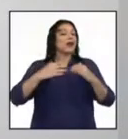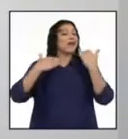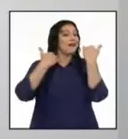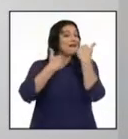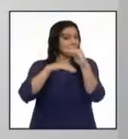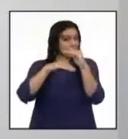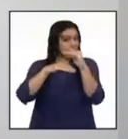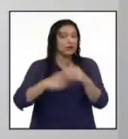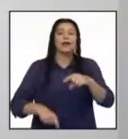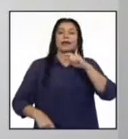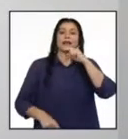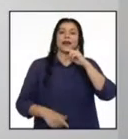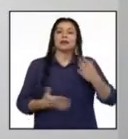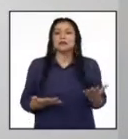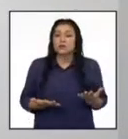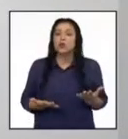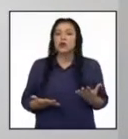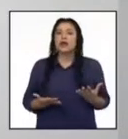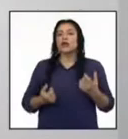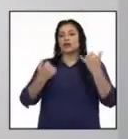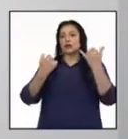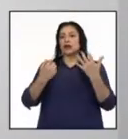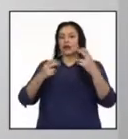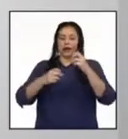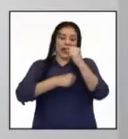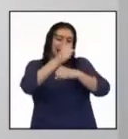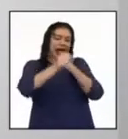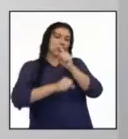limitaciones de las mujeres en el contexto de